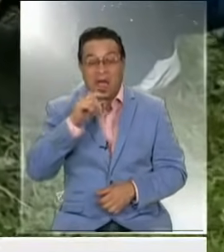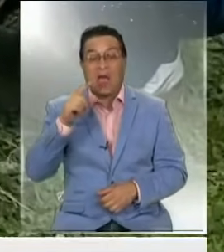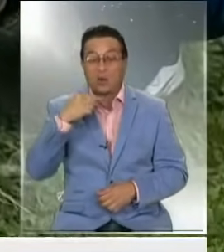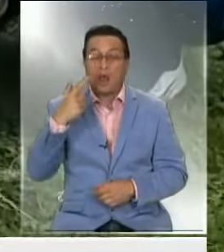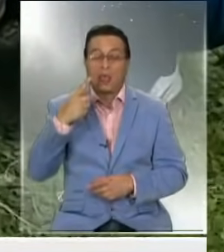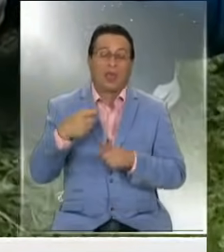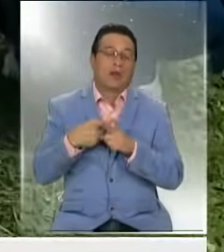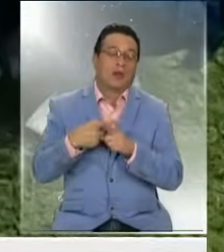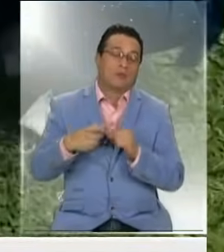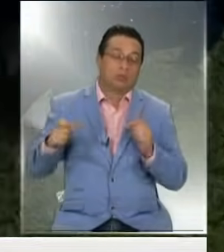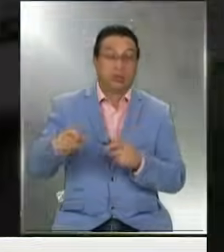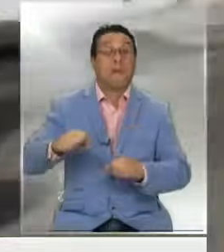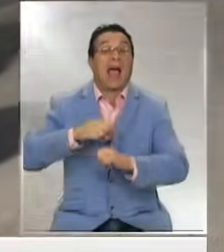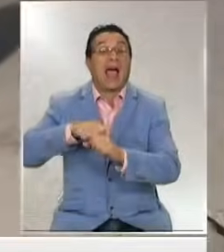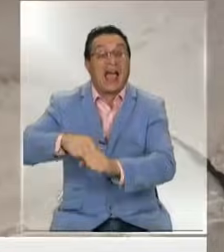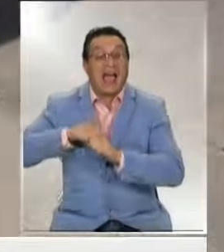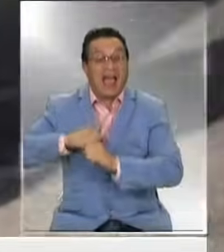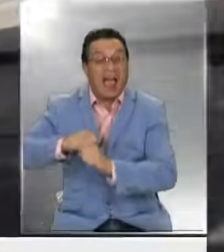anestésico usado para caballos.